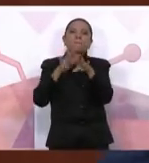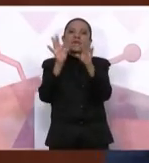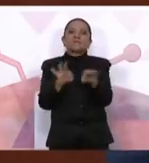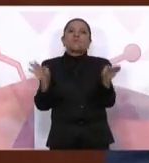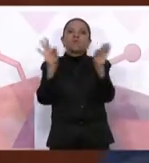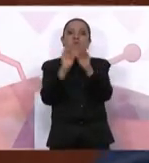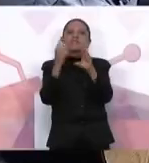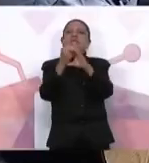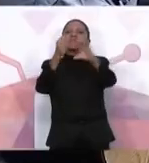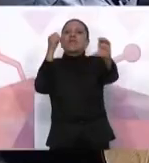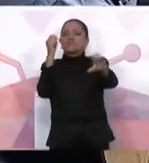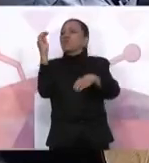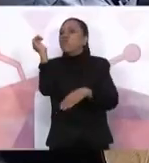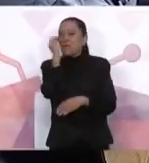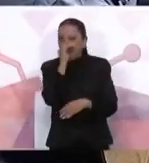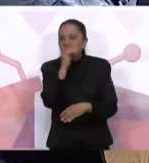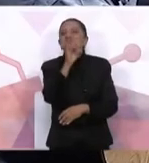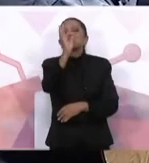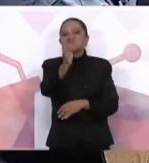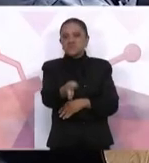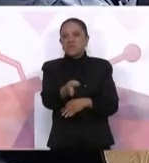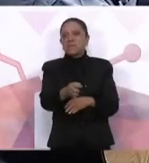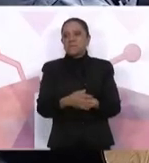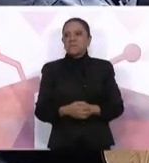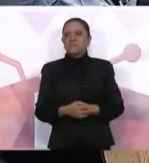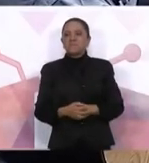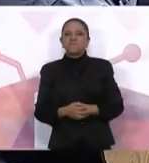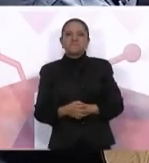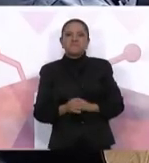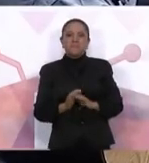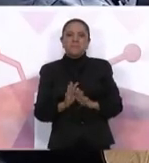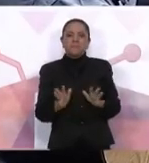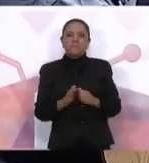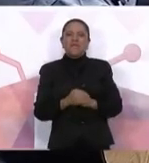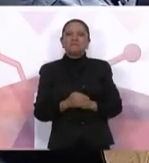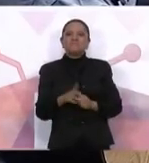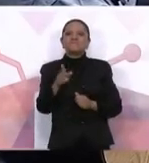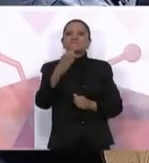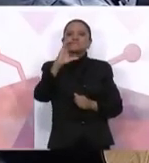acabó su tiempo muchas gracias candidato siete segundos restantes para víctor caballero